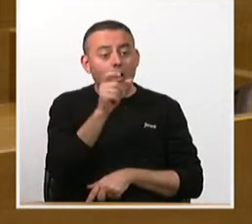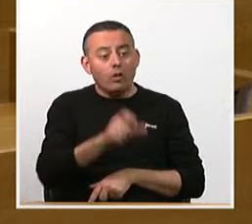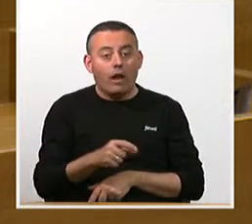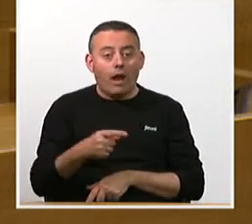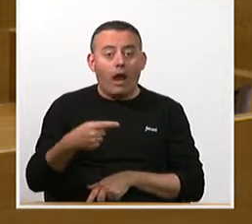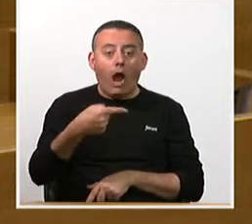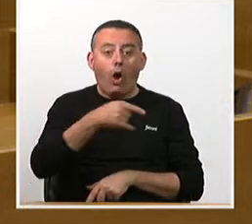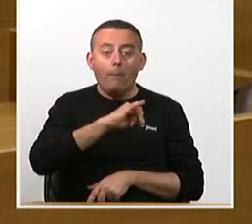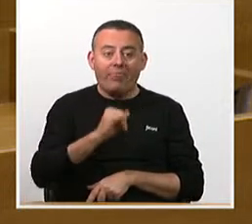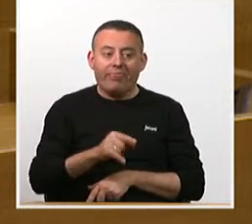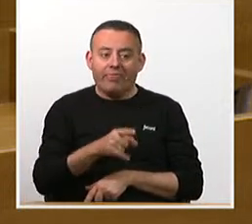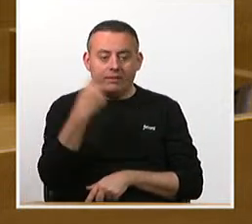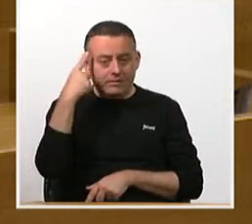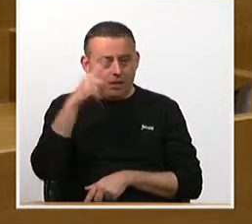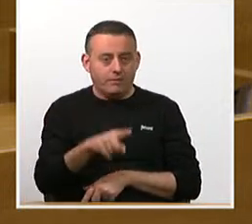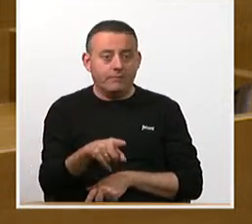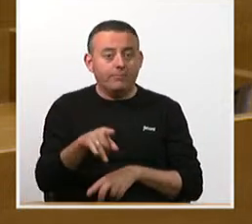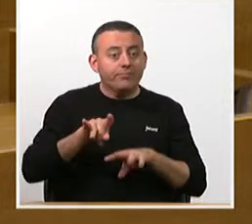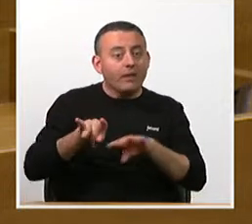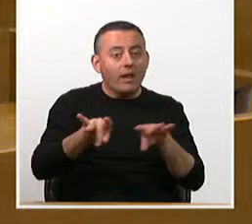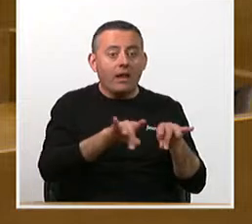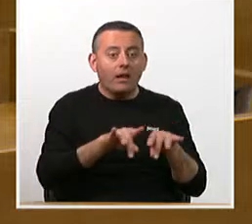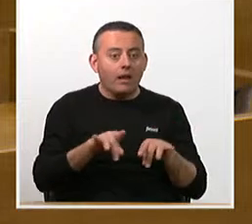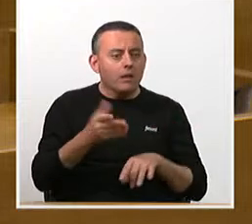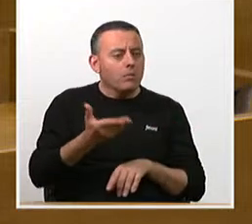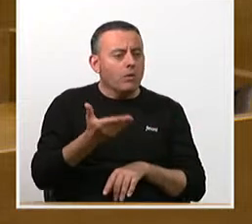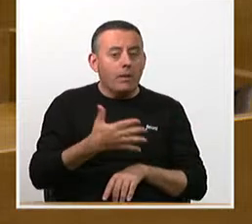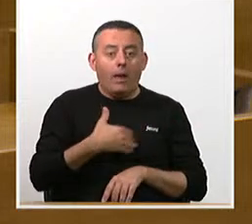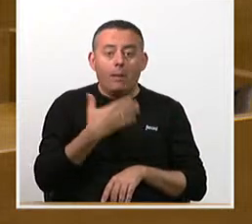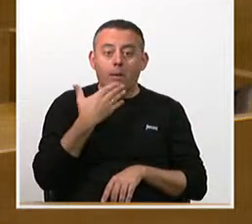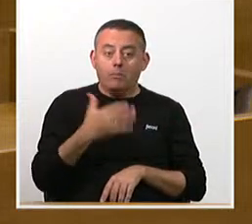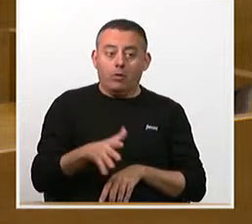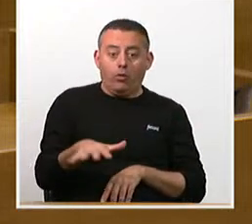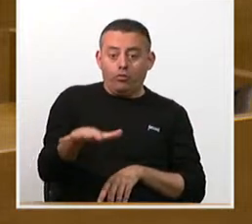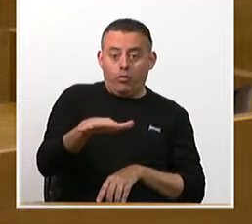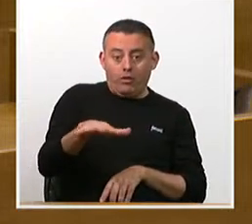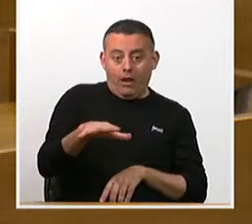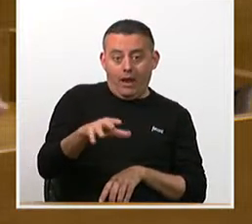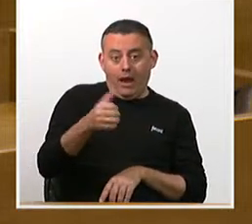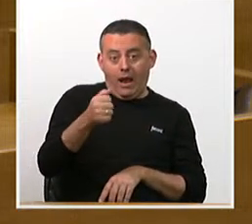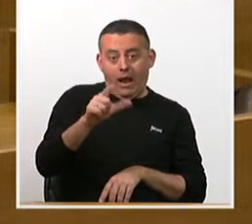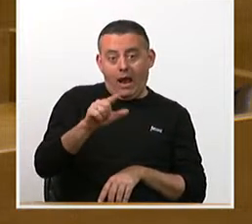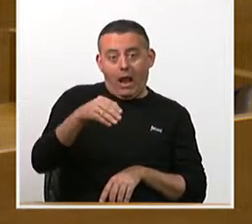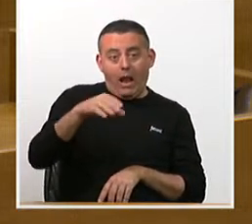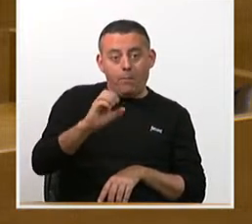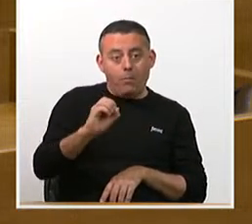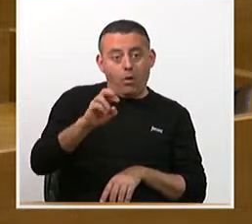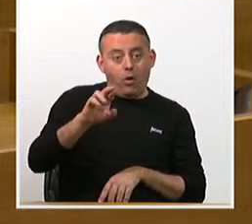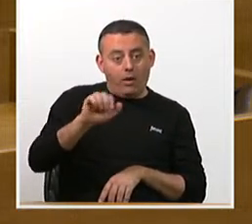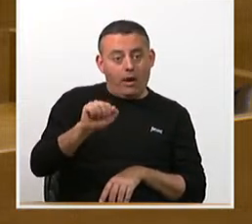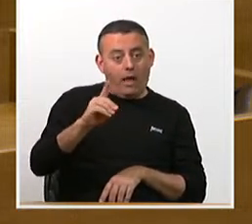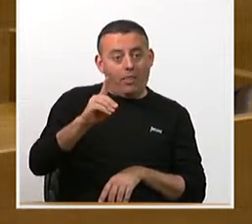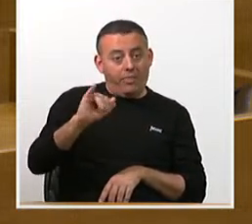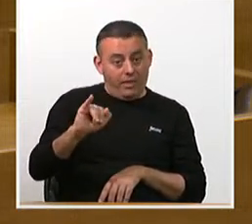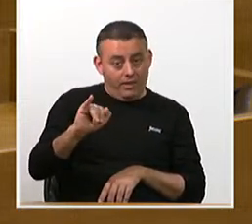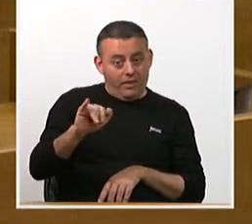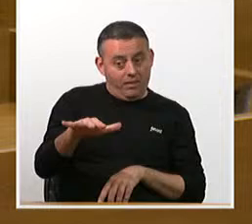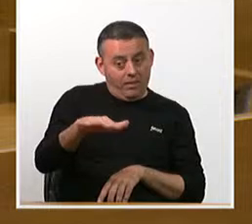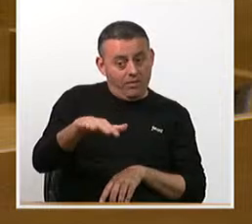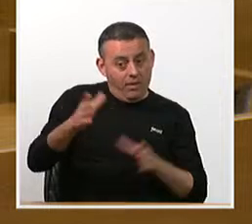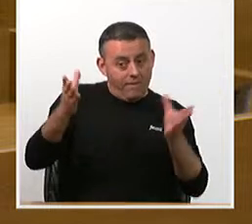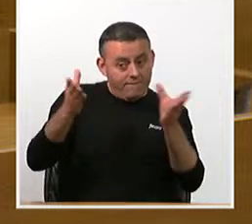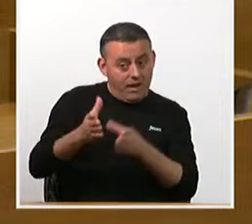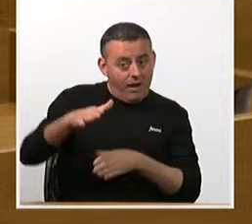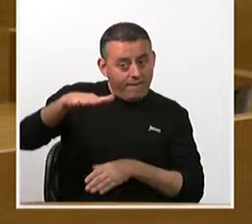nuestra tierra es fundamental en la vegabaja en almoradí y por tanto Lo importante es contar No solo con las infraestructuras